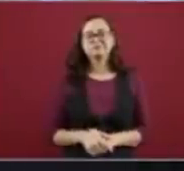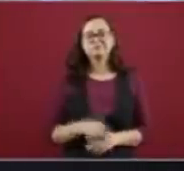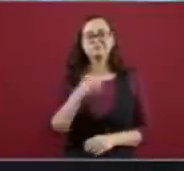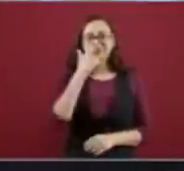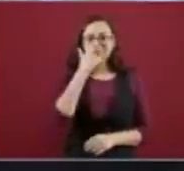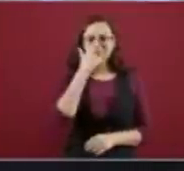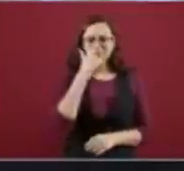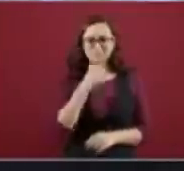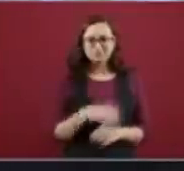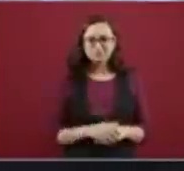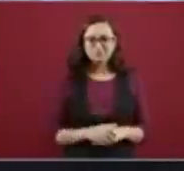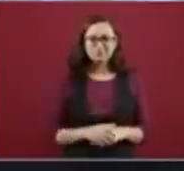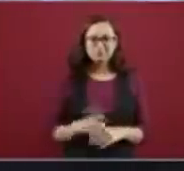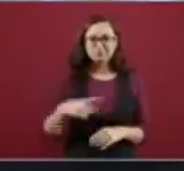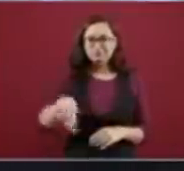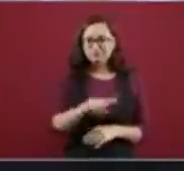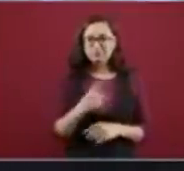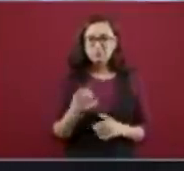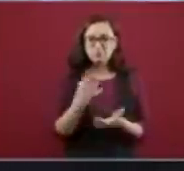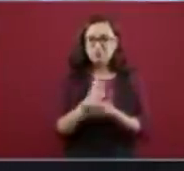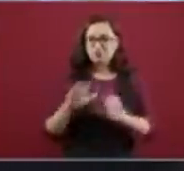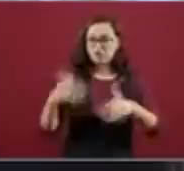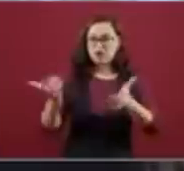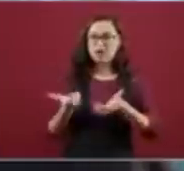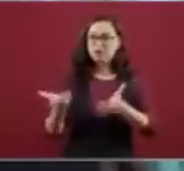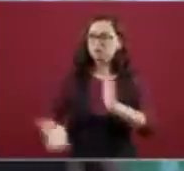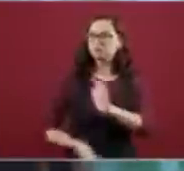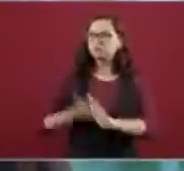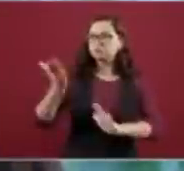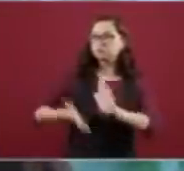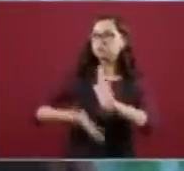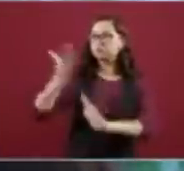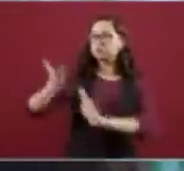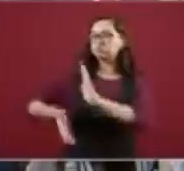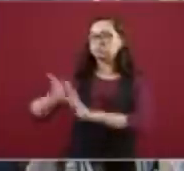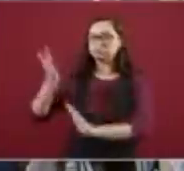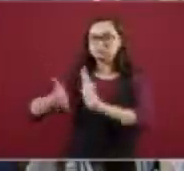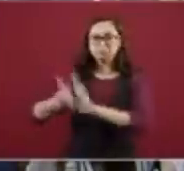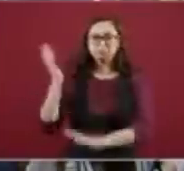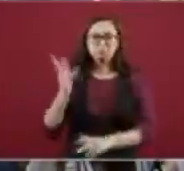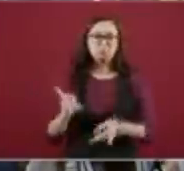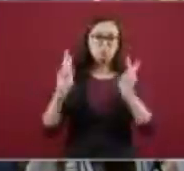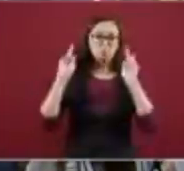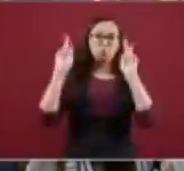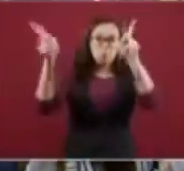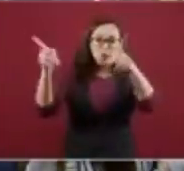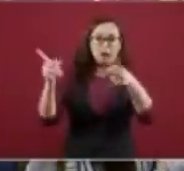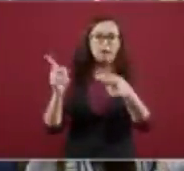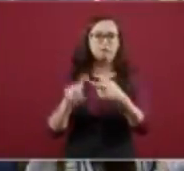obra civil solo, no son puentes